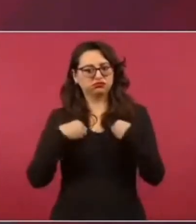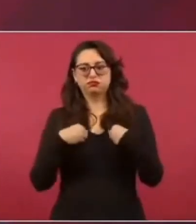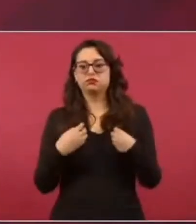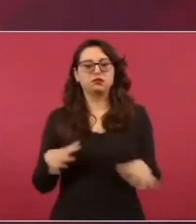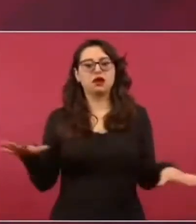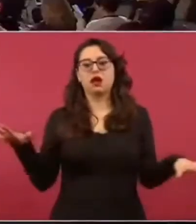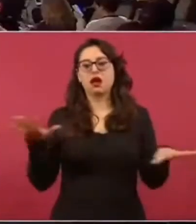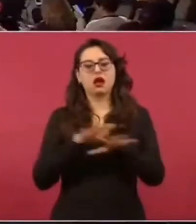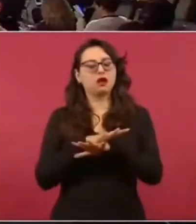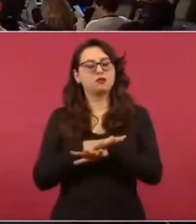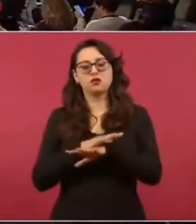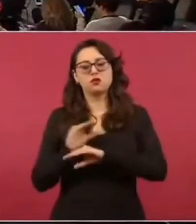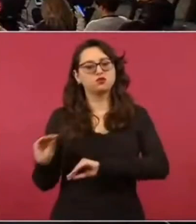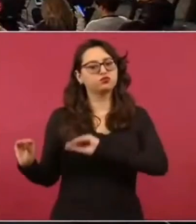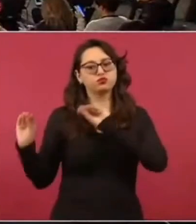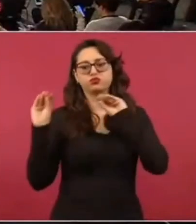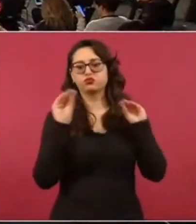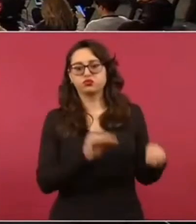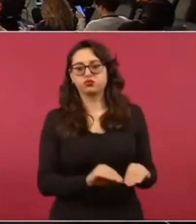O